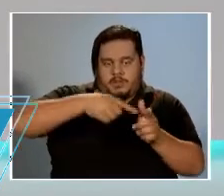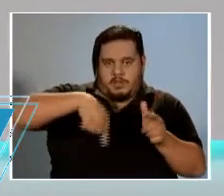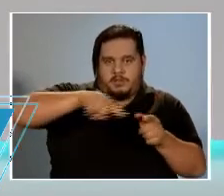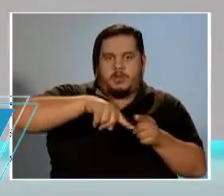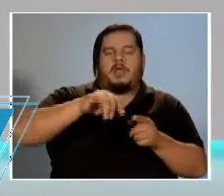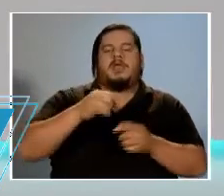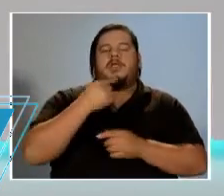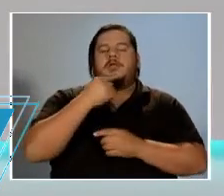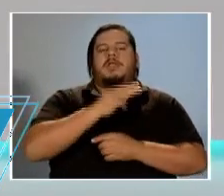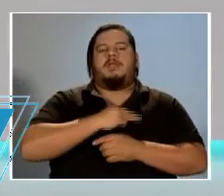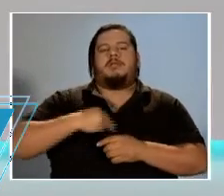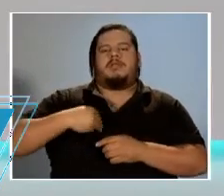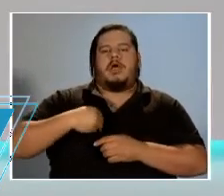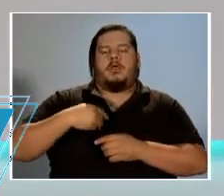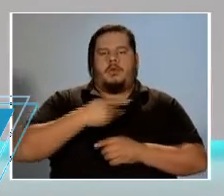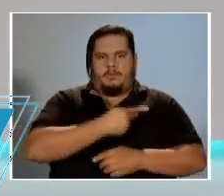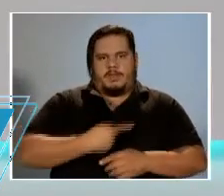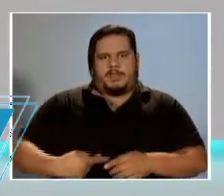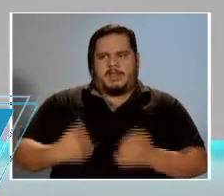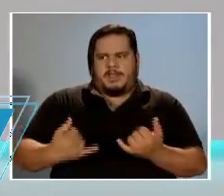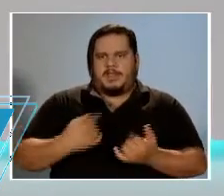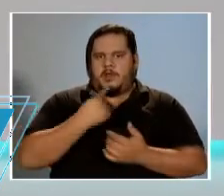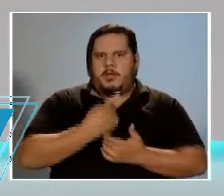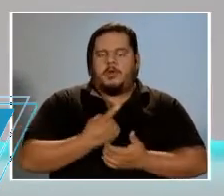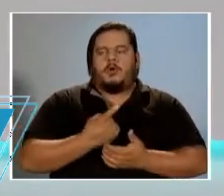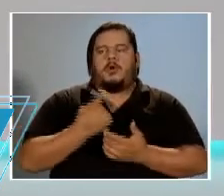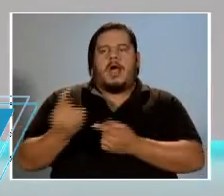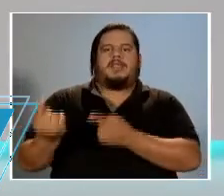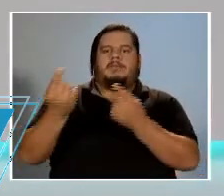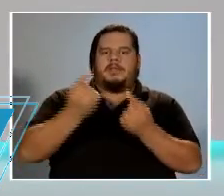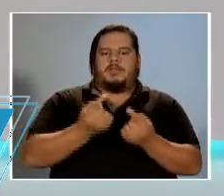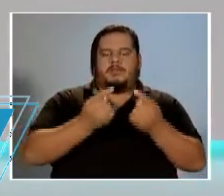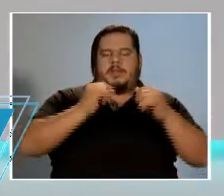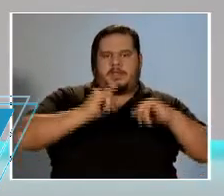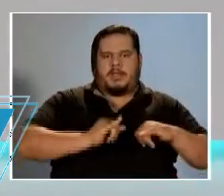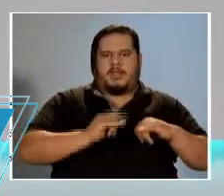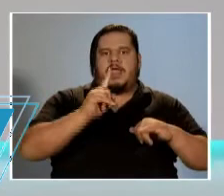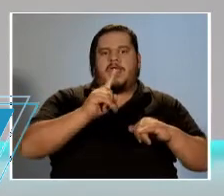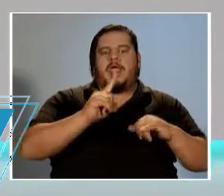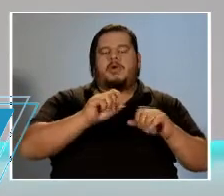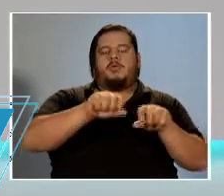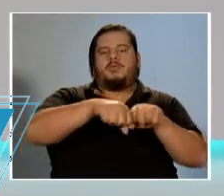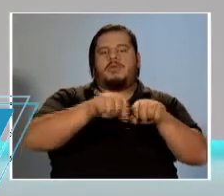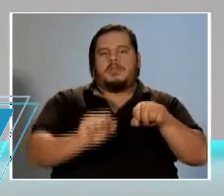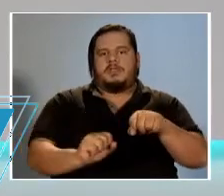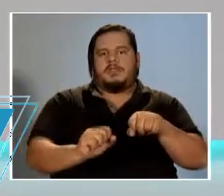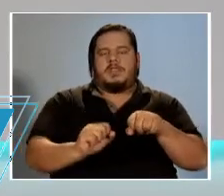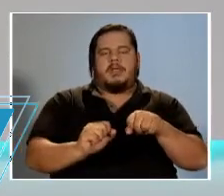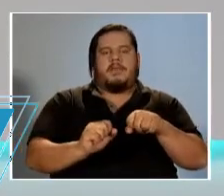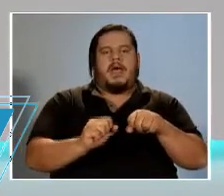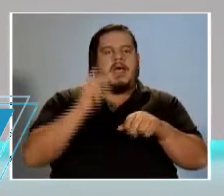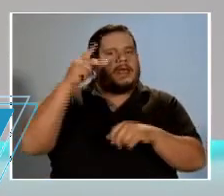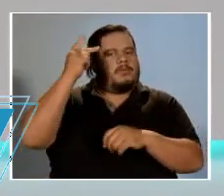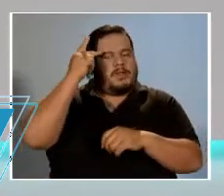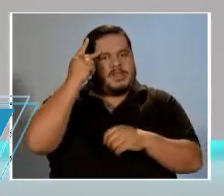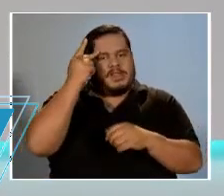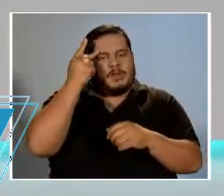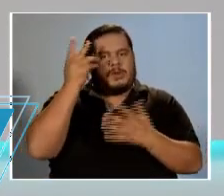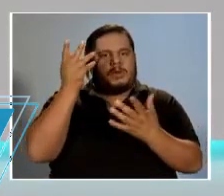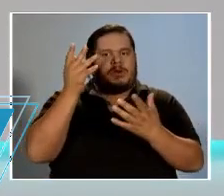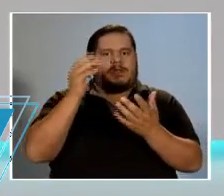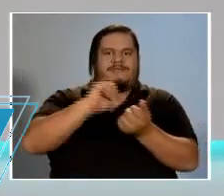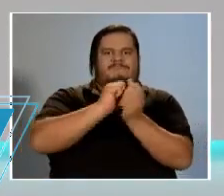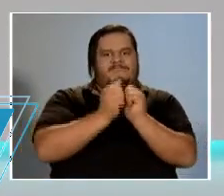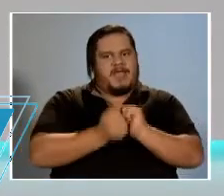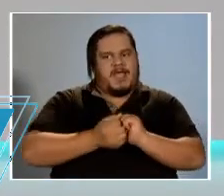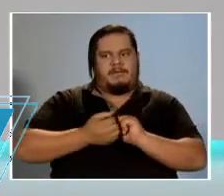magistrado presidente, probablemente hayan llegado para quedarse en un panorama o un sistema político que se atomiza cada día más, donde